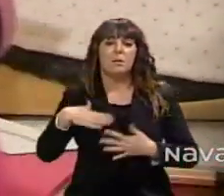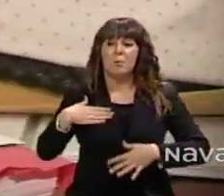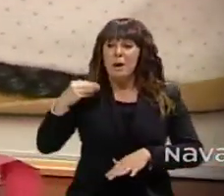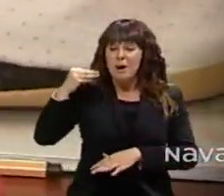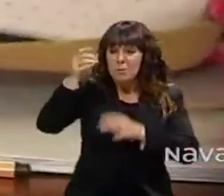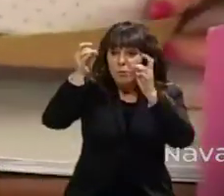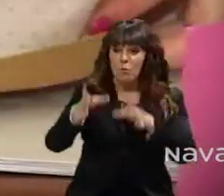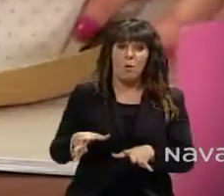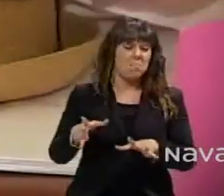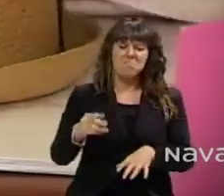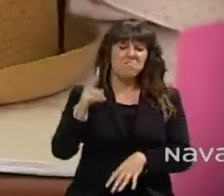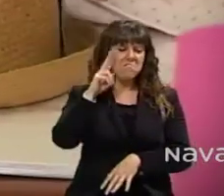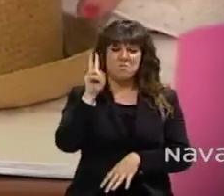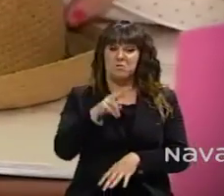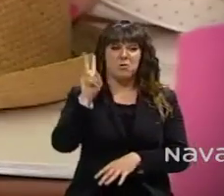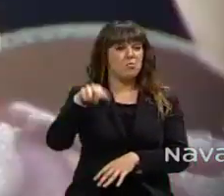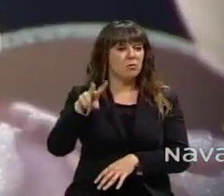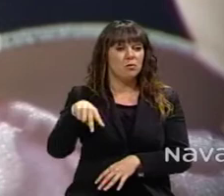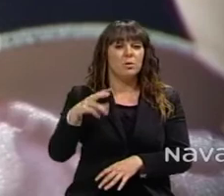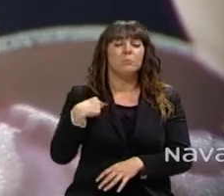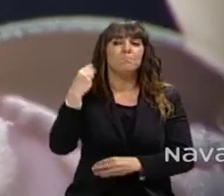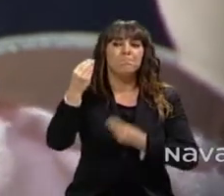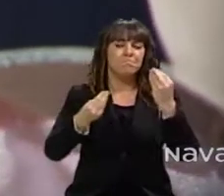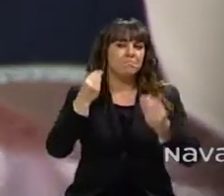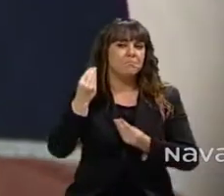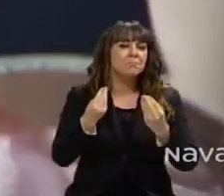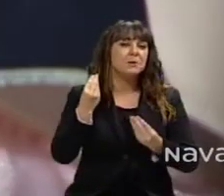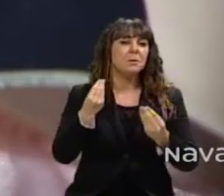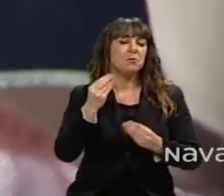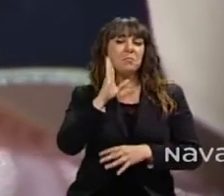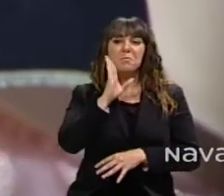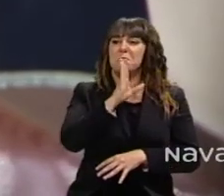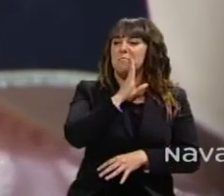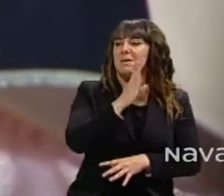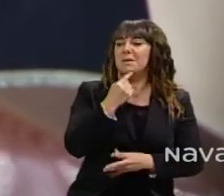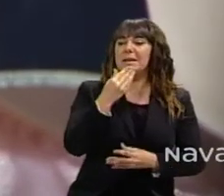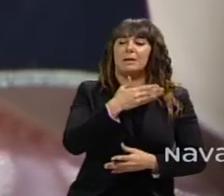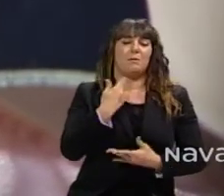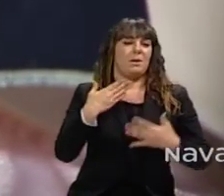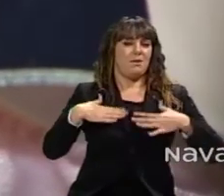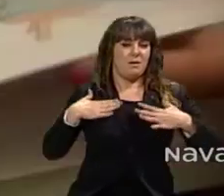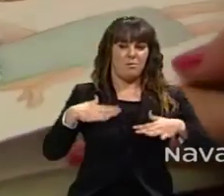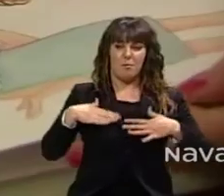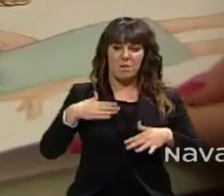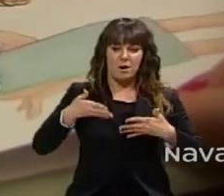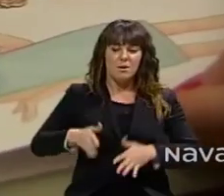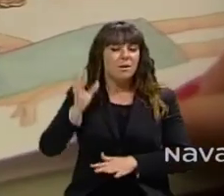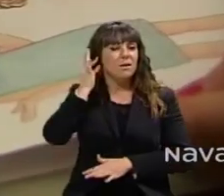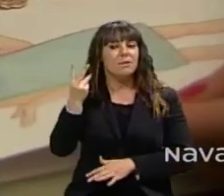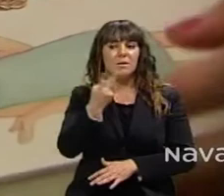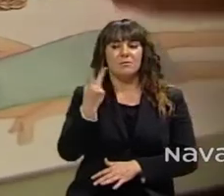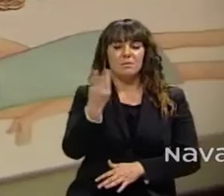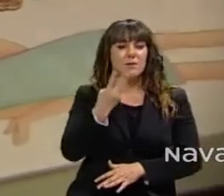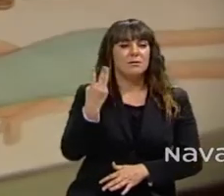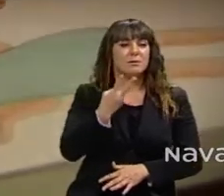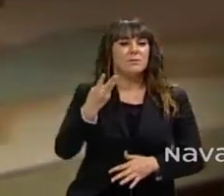buscando cosas para regalarme y le hacía ilusión. Y la verdad es que no encontrábamos lo que nos gustaba. Había alguna cosa, pero lo que